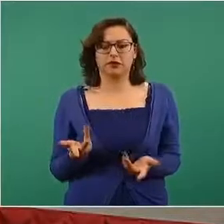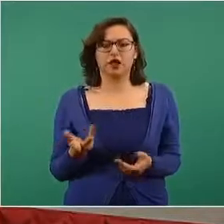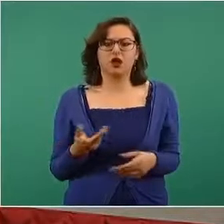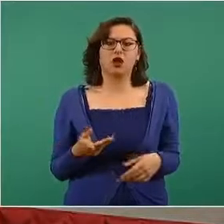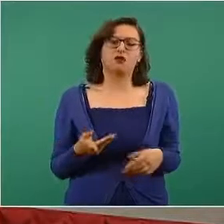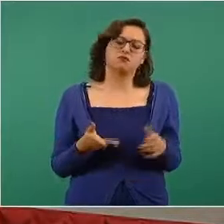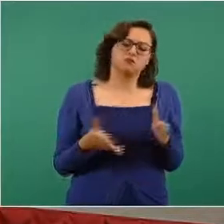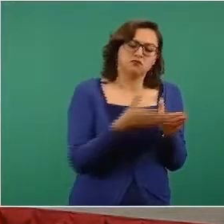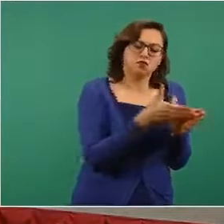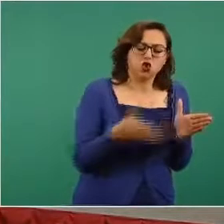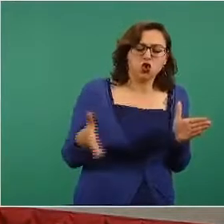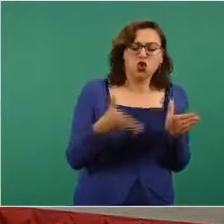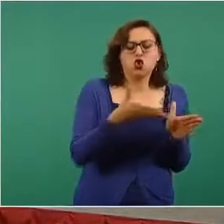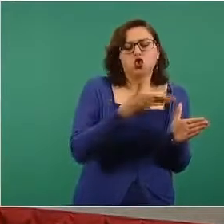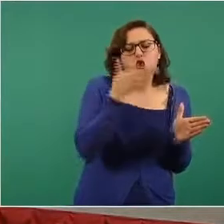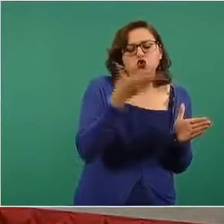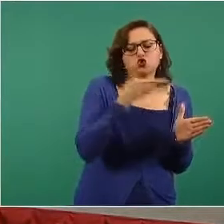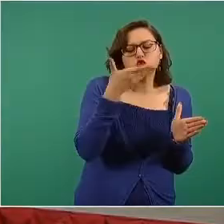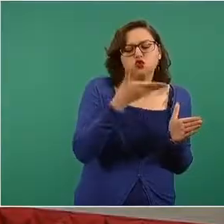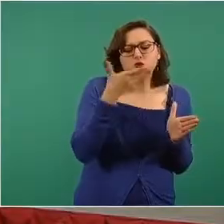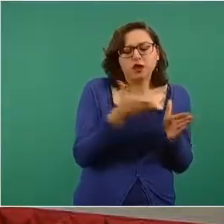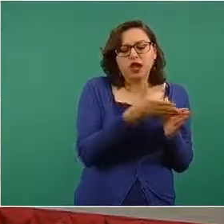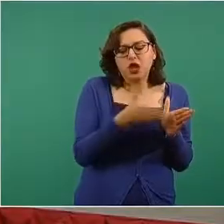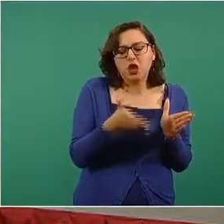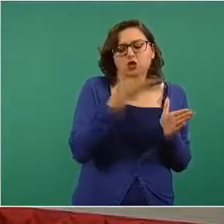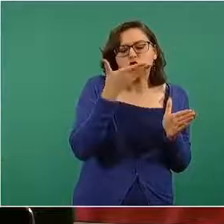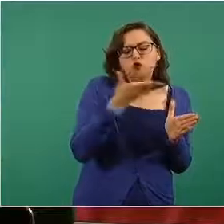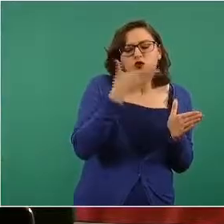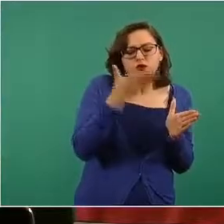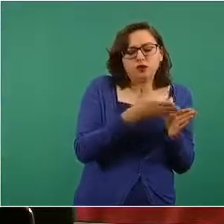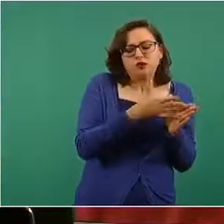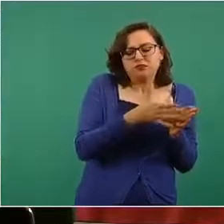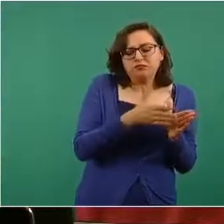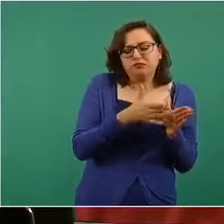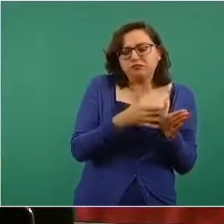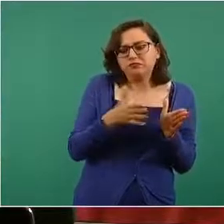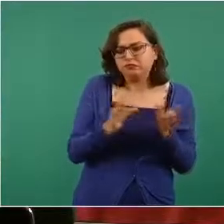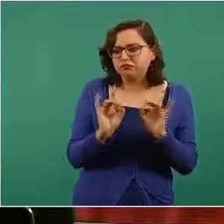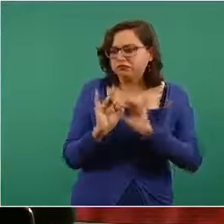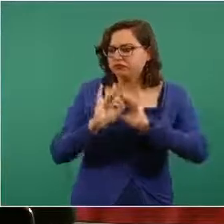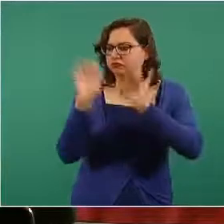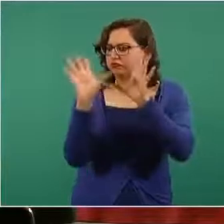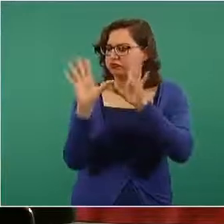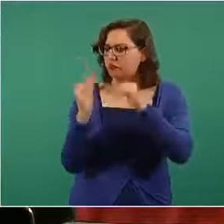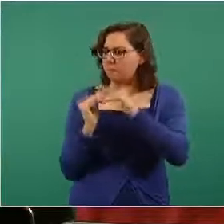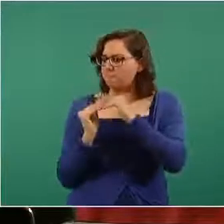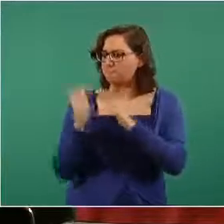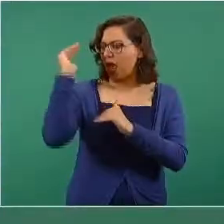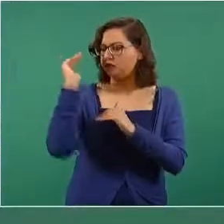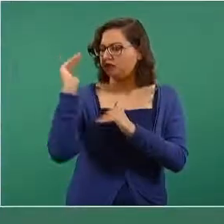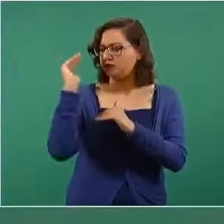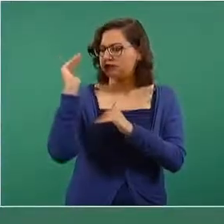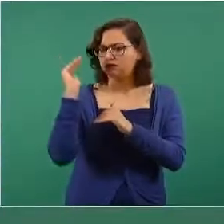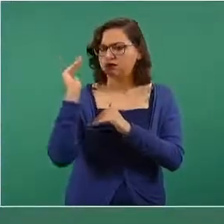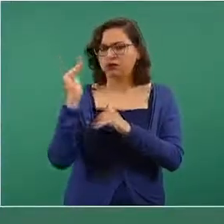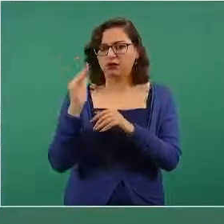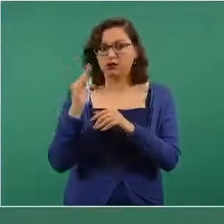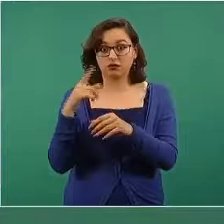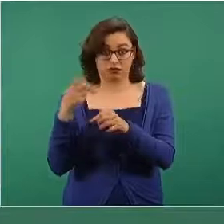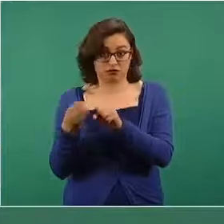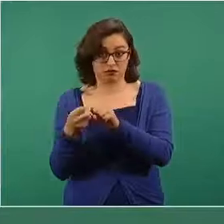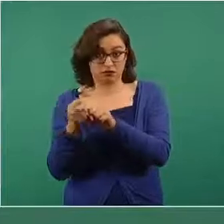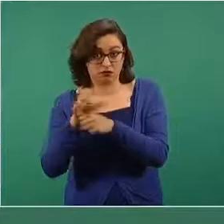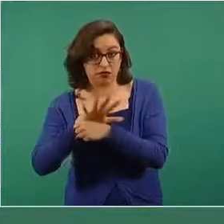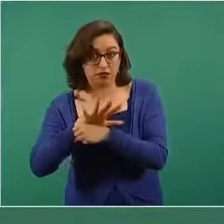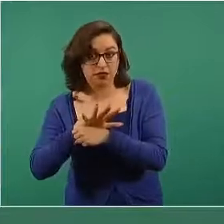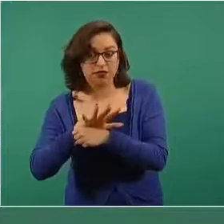esperado? No tiene nada que ver ahorita con de qué, cuáles fueron, por qué, son cuántas. Este es el exceso de mortalidad. Y que